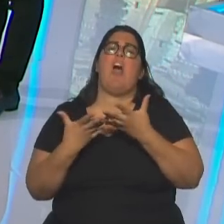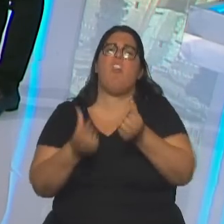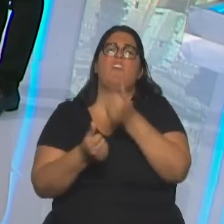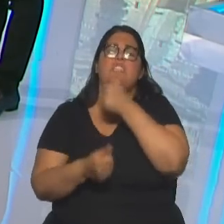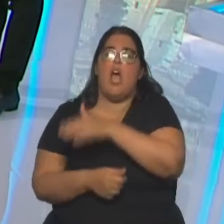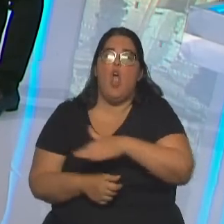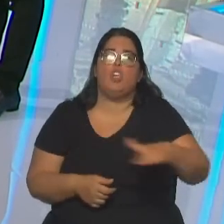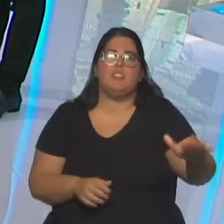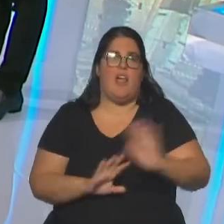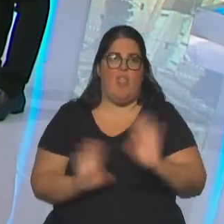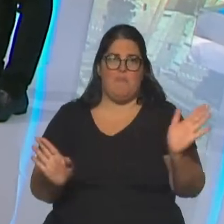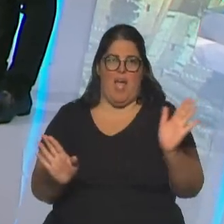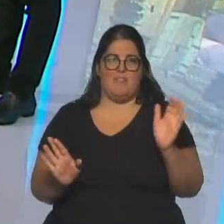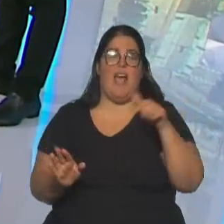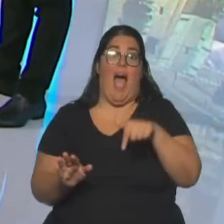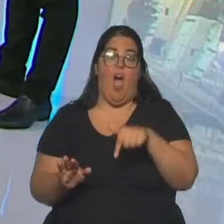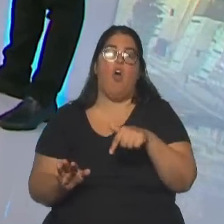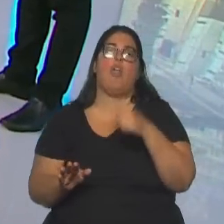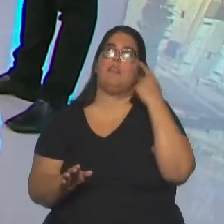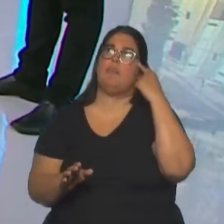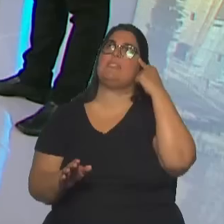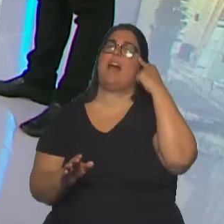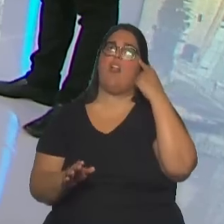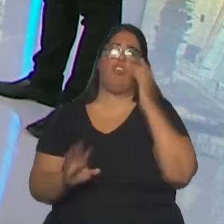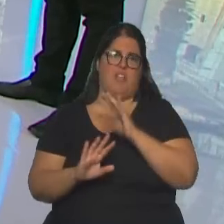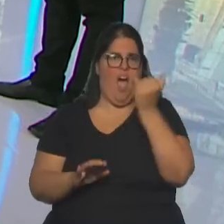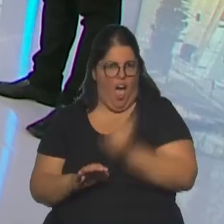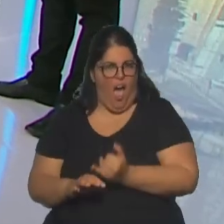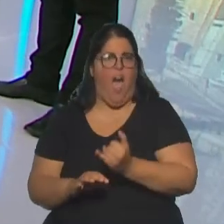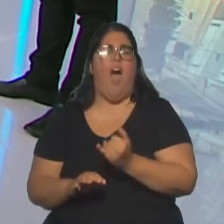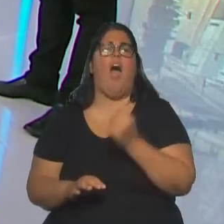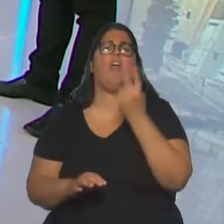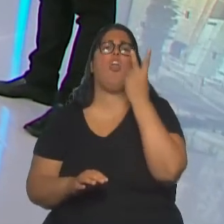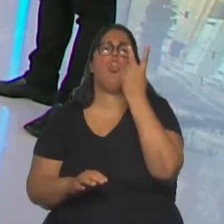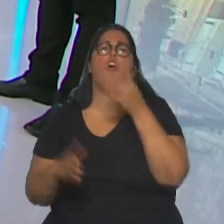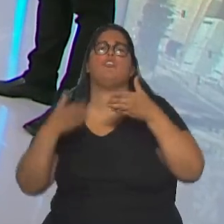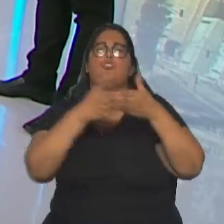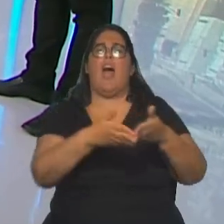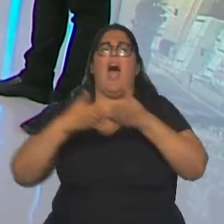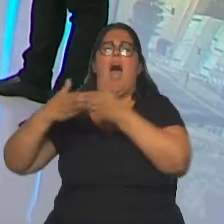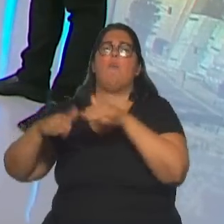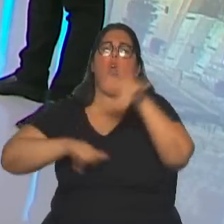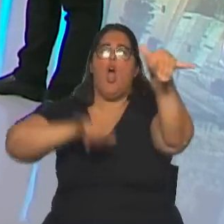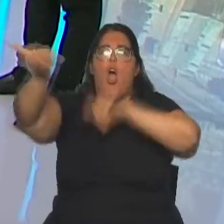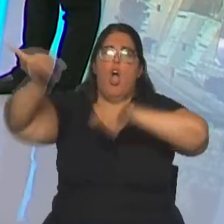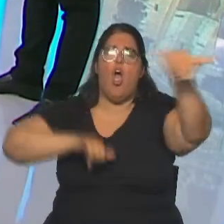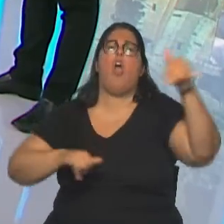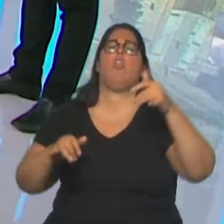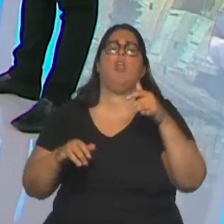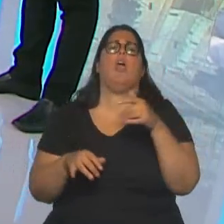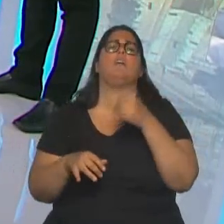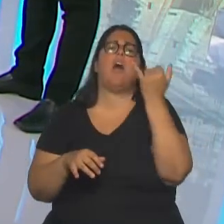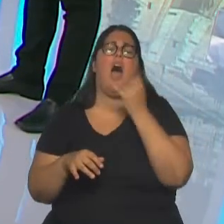costera, la de China. Ellos hoy en día ya cuentan con 2 portaaviones operativos, tienen